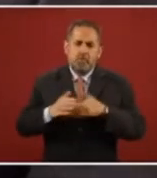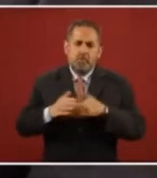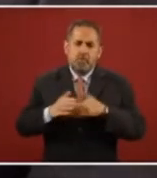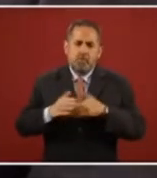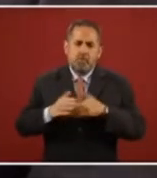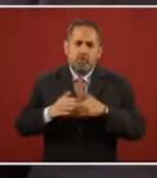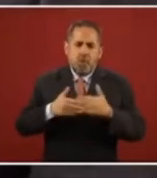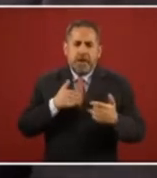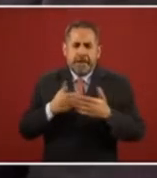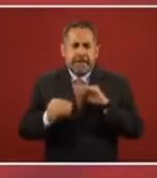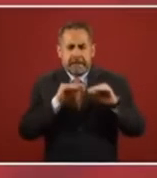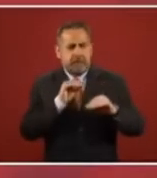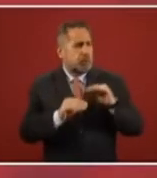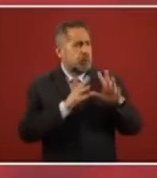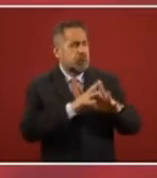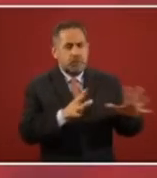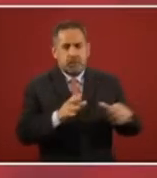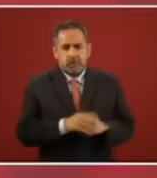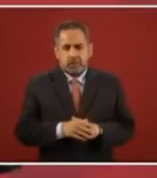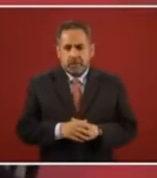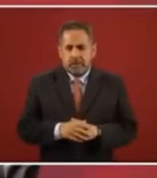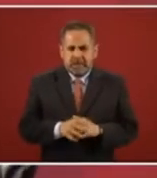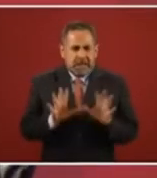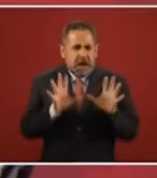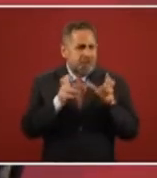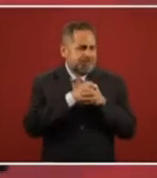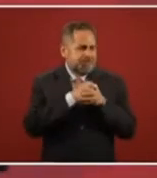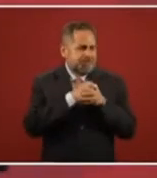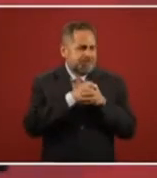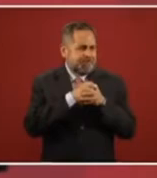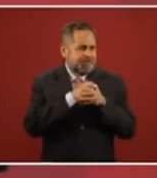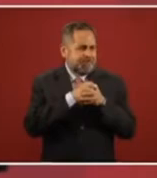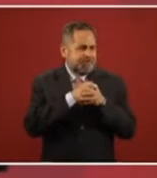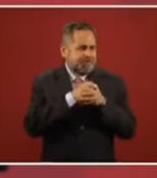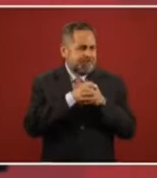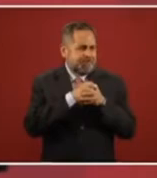terminar tu sangre abigarrado todo